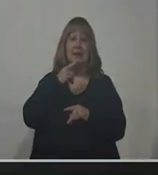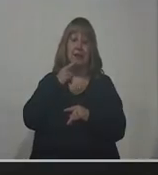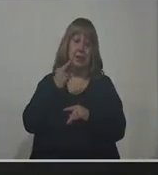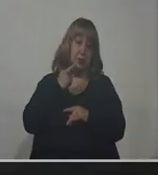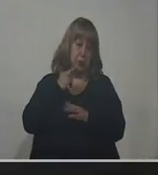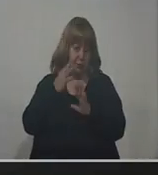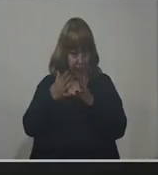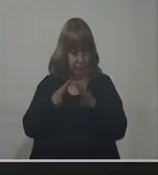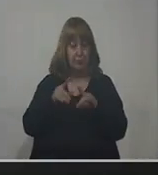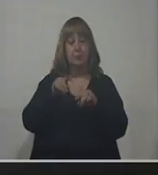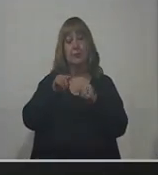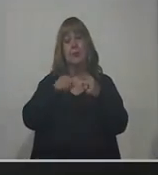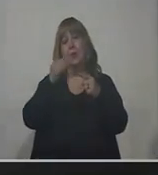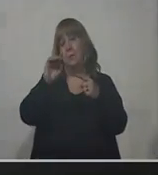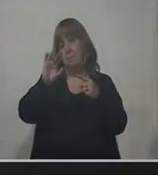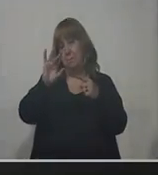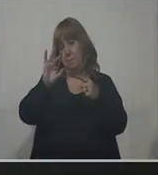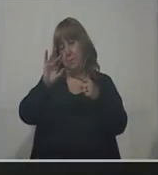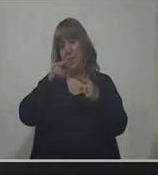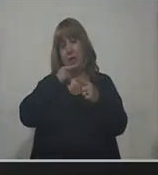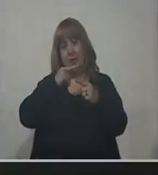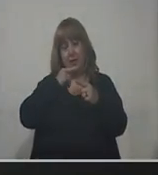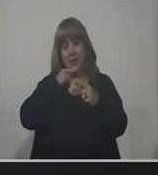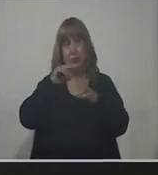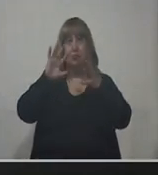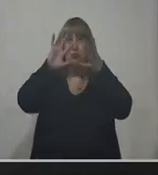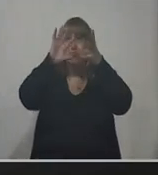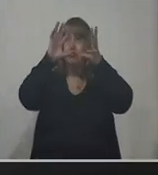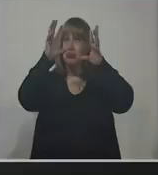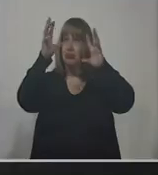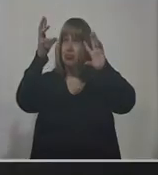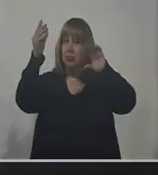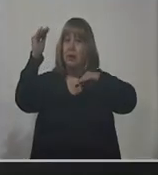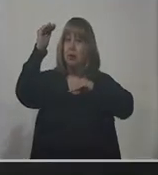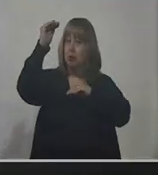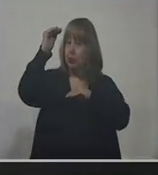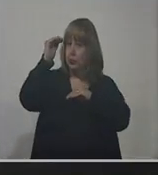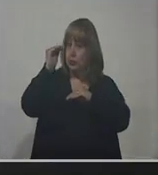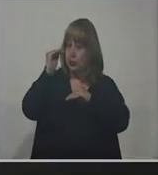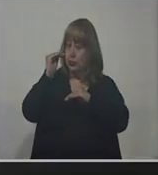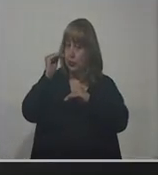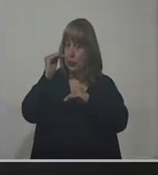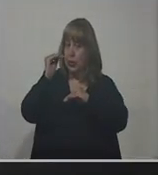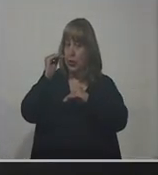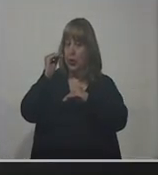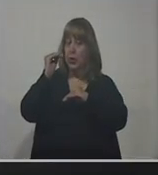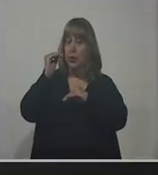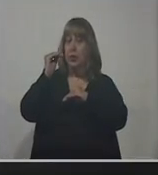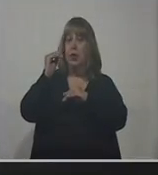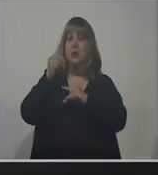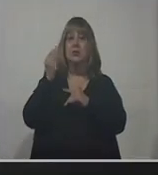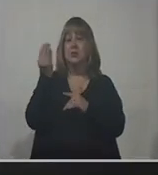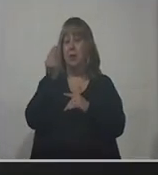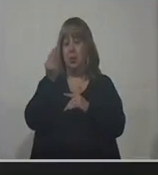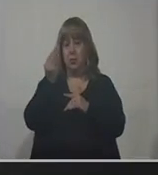pronosticada, superando la de ayer. Para mañana viernes, desmejorando con nubosidad en aumento, temperatura en descenso, sube la mínima, baja la máxima. El sábado